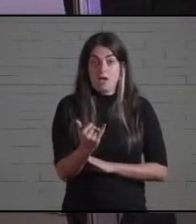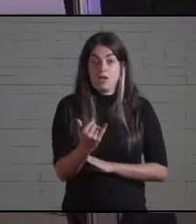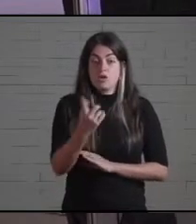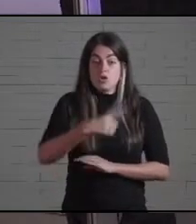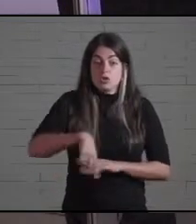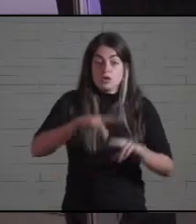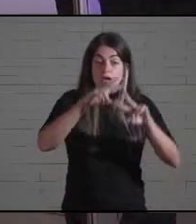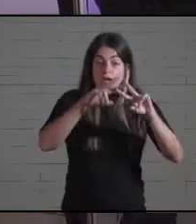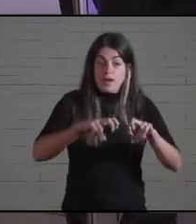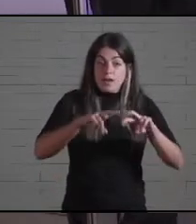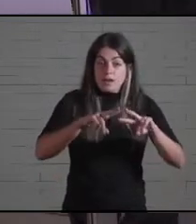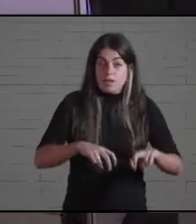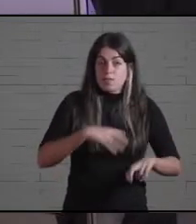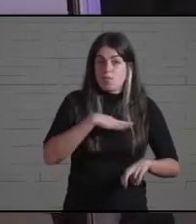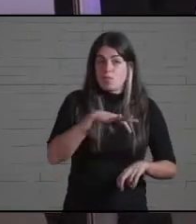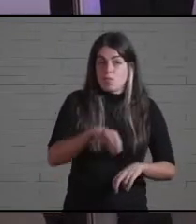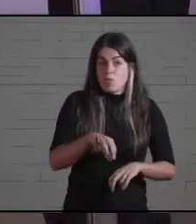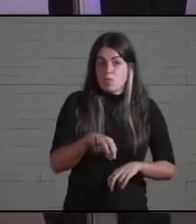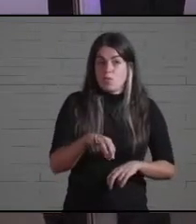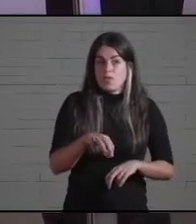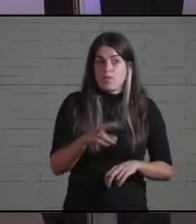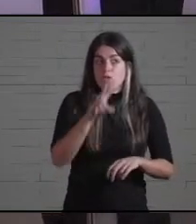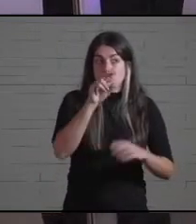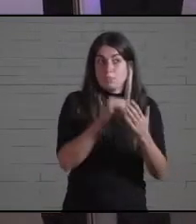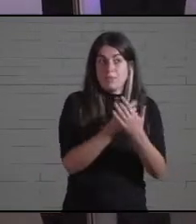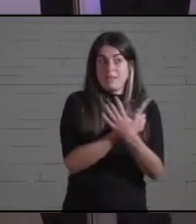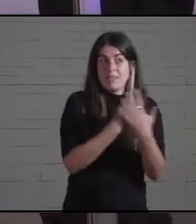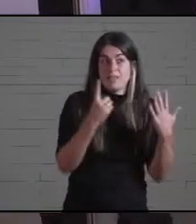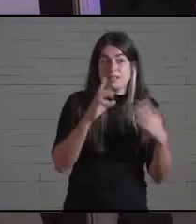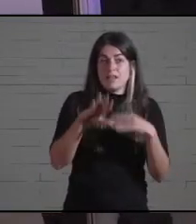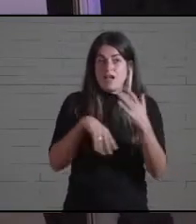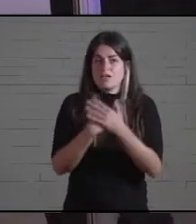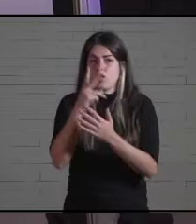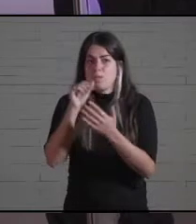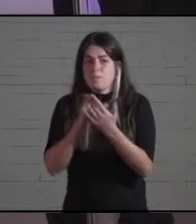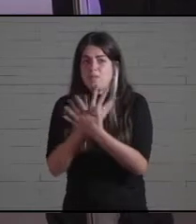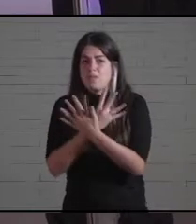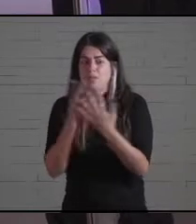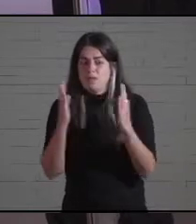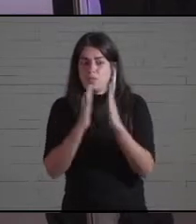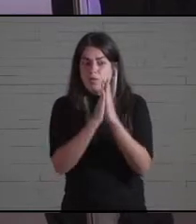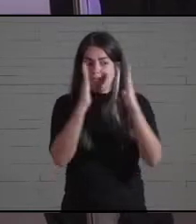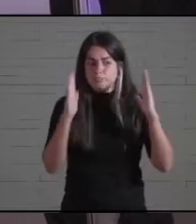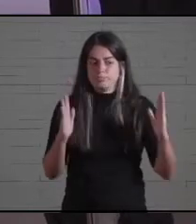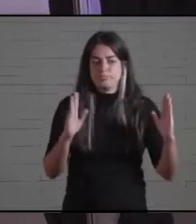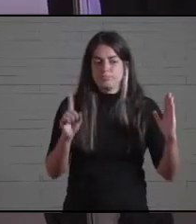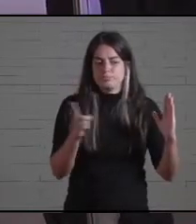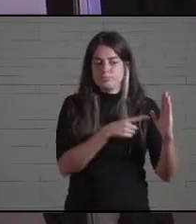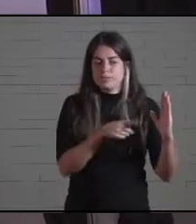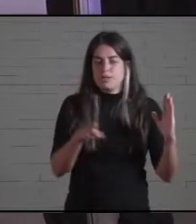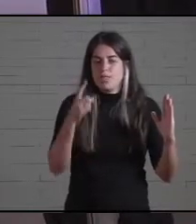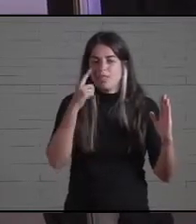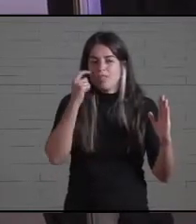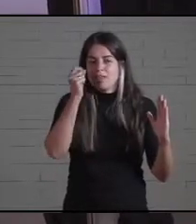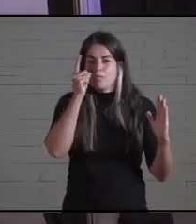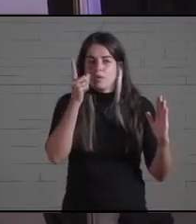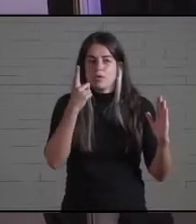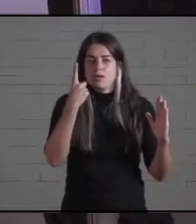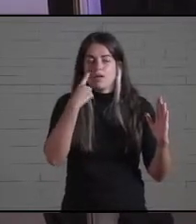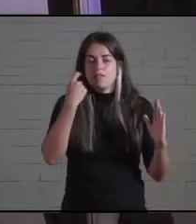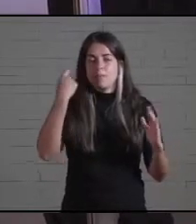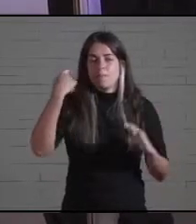analizar desde el 2016 al 2019, pues han encontrado con la